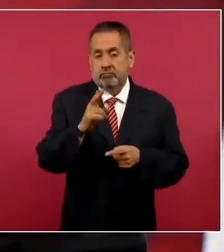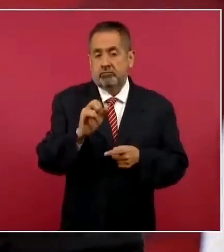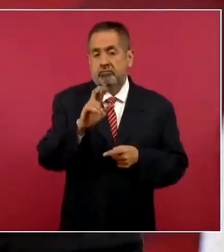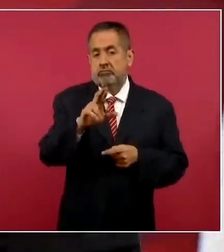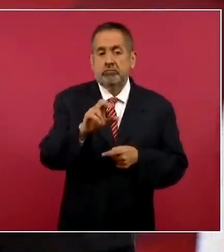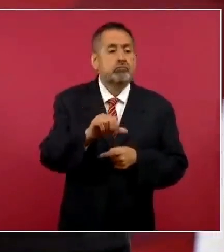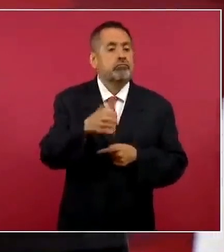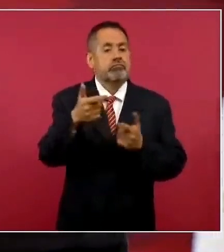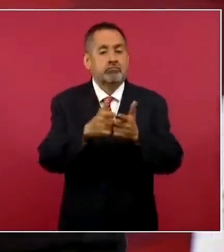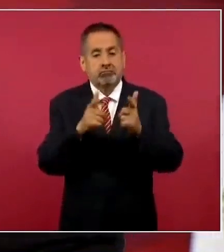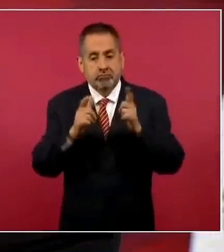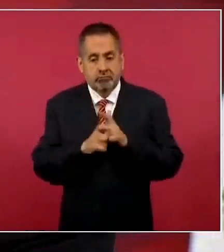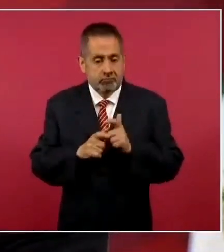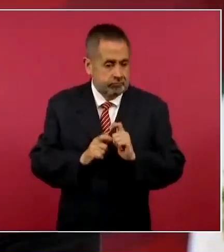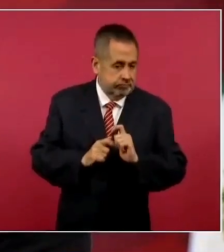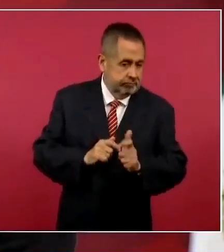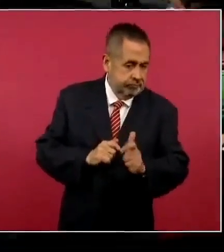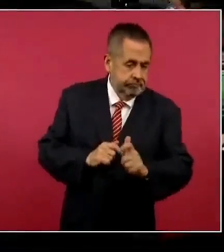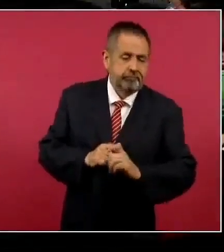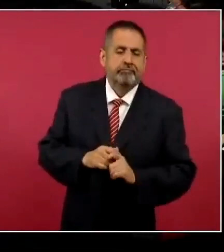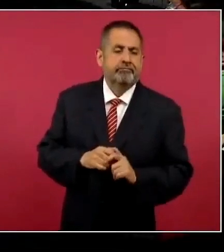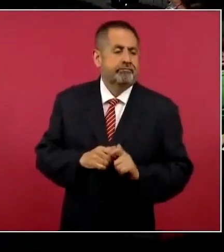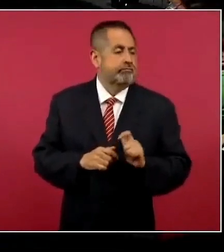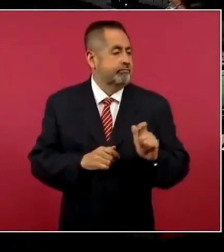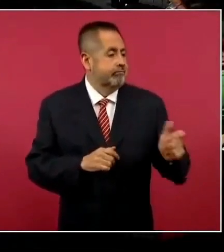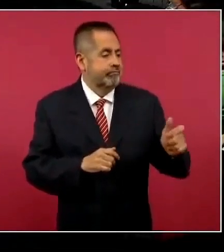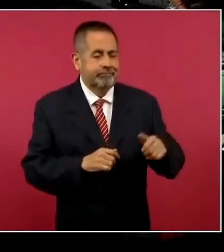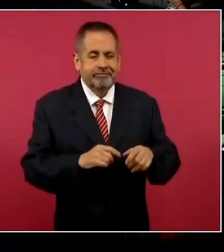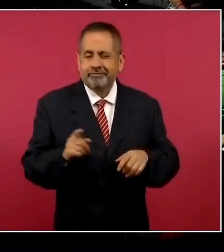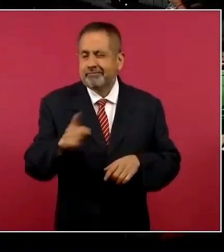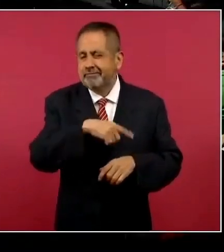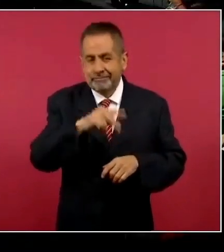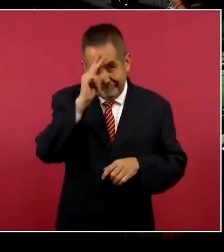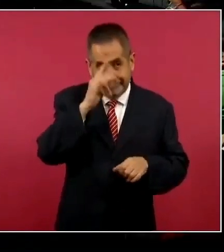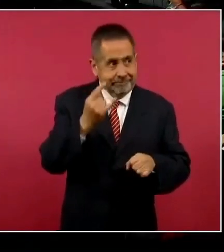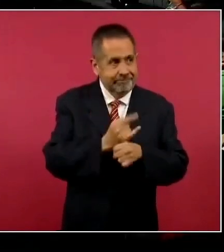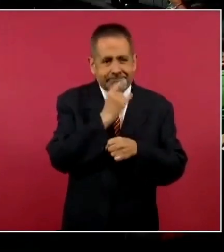otro grupo de intelectuales orgánicos,